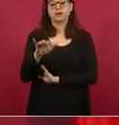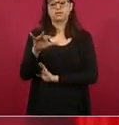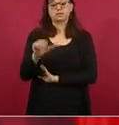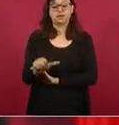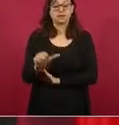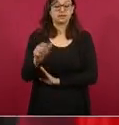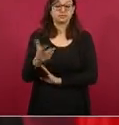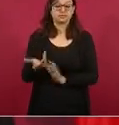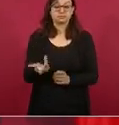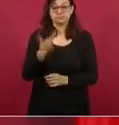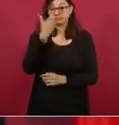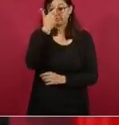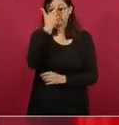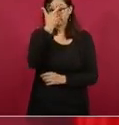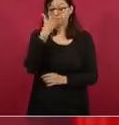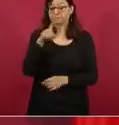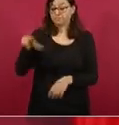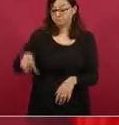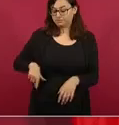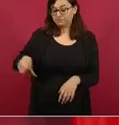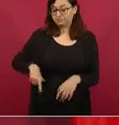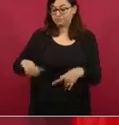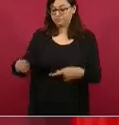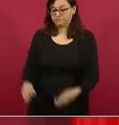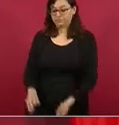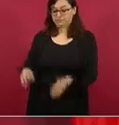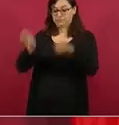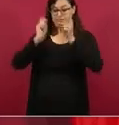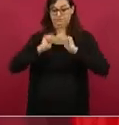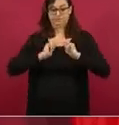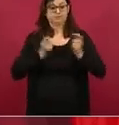el gobernante tiene que mandar obedeciendo,